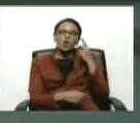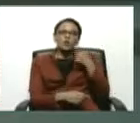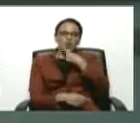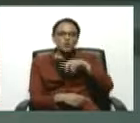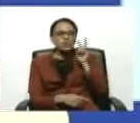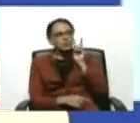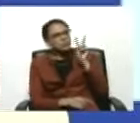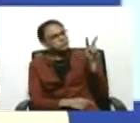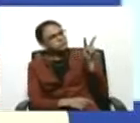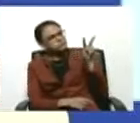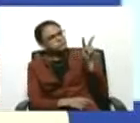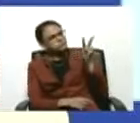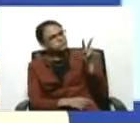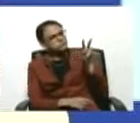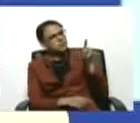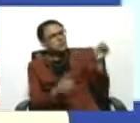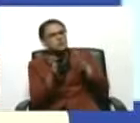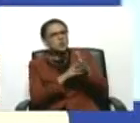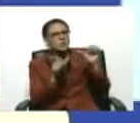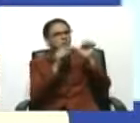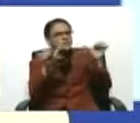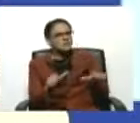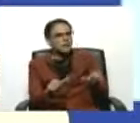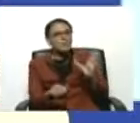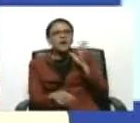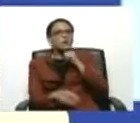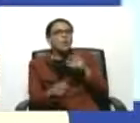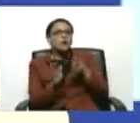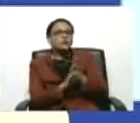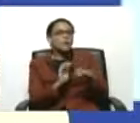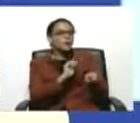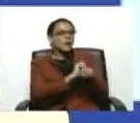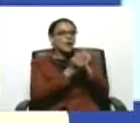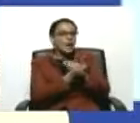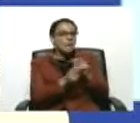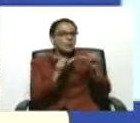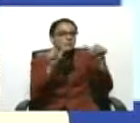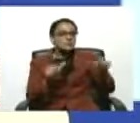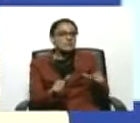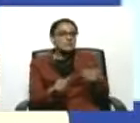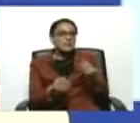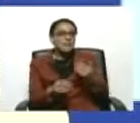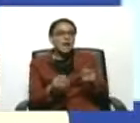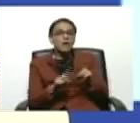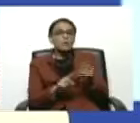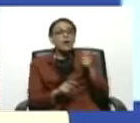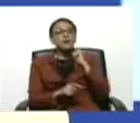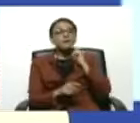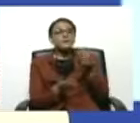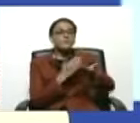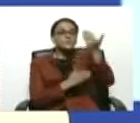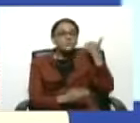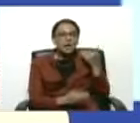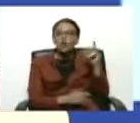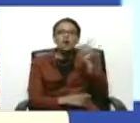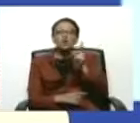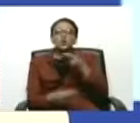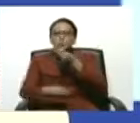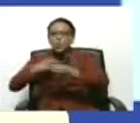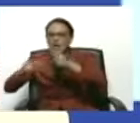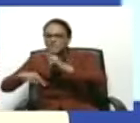vía es decir que no se elimina el sistema antiguo sino que empiezas a desarrollar el nuevo sistema